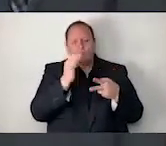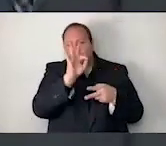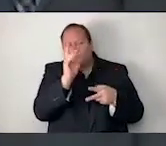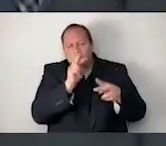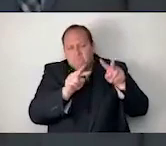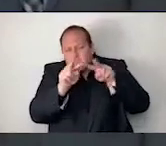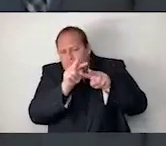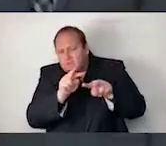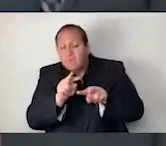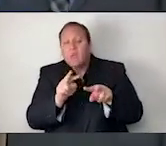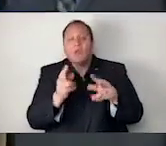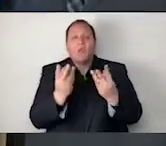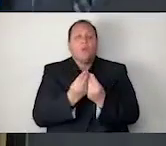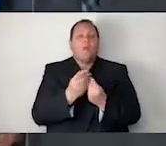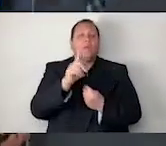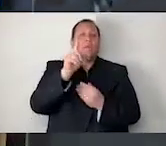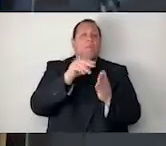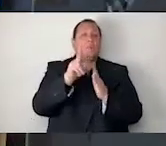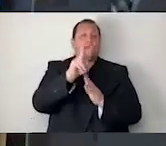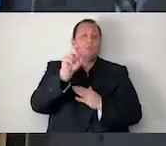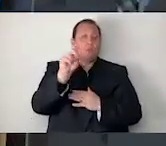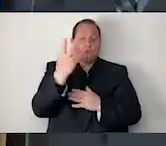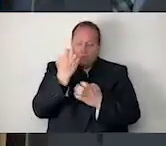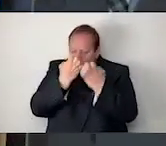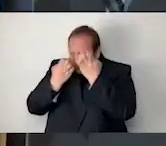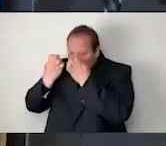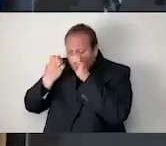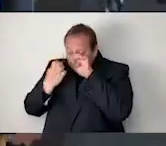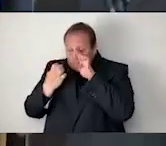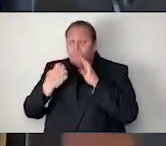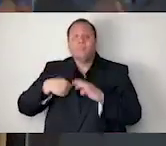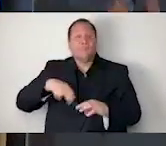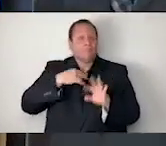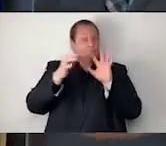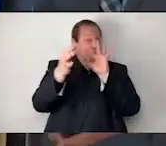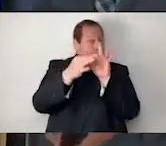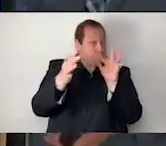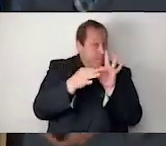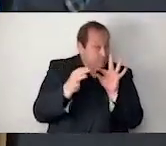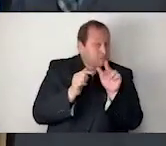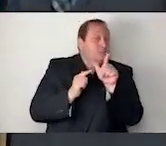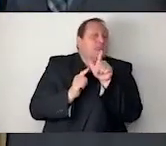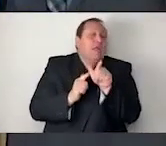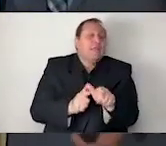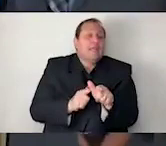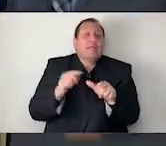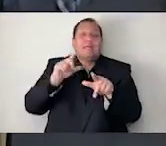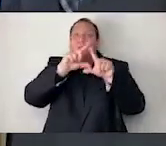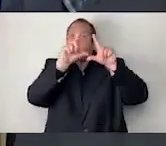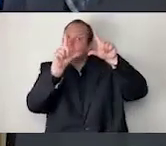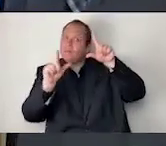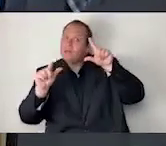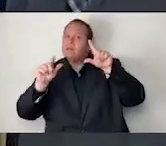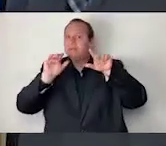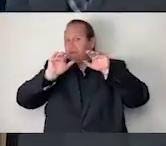continuamos en la jornada nacional de están a distancia el 30 de marzo 30 de abril muy importante la única y la mejor arma de defensa que tenemos